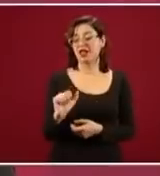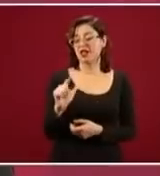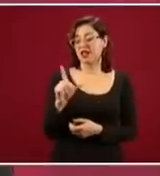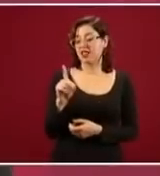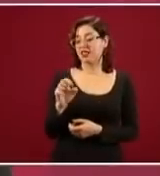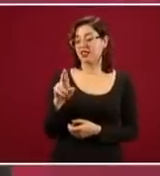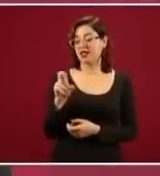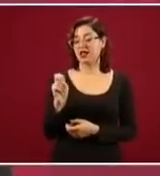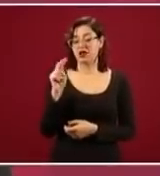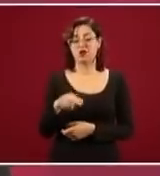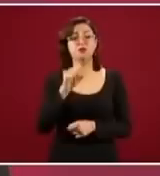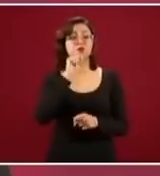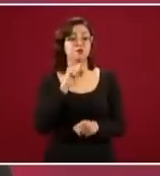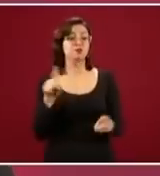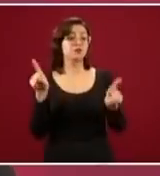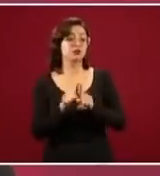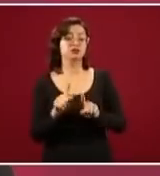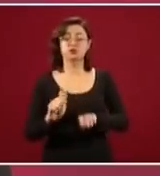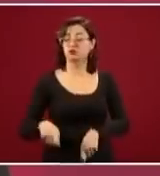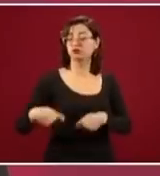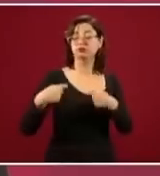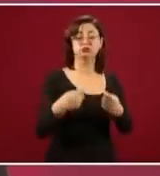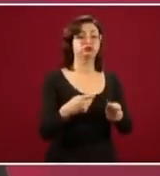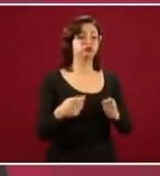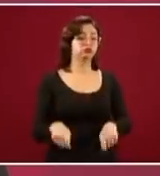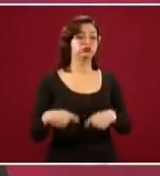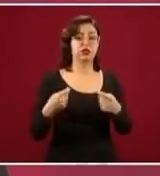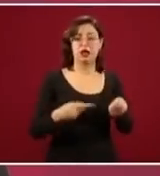En el caso, por ejemplo, de Zedillo y de Calderón,